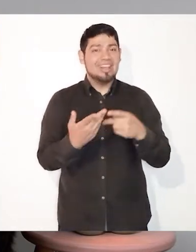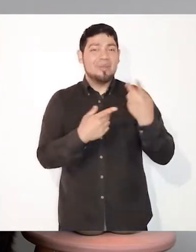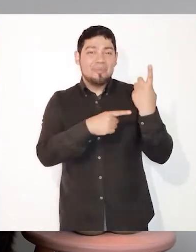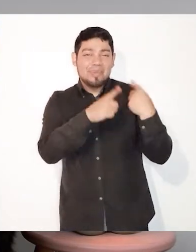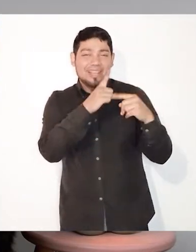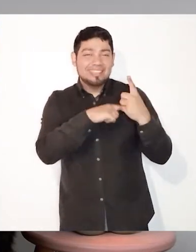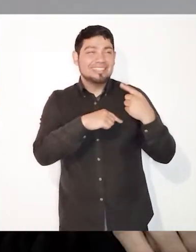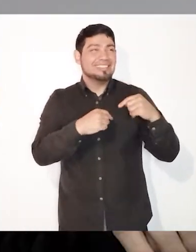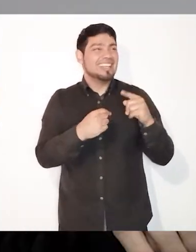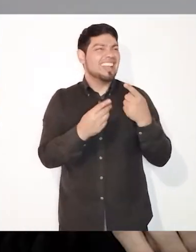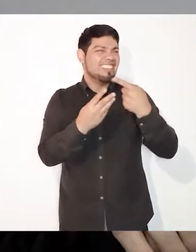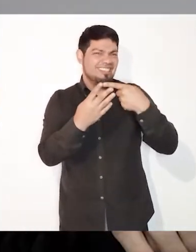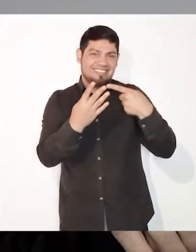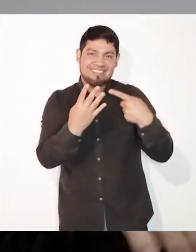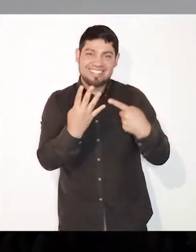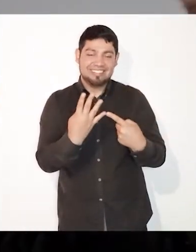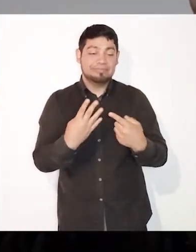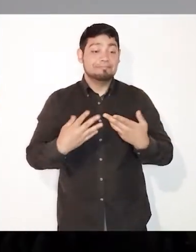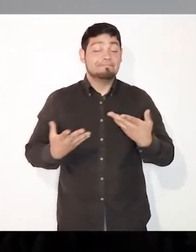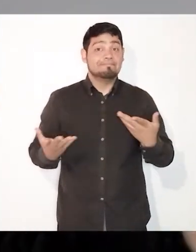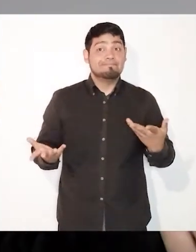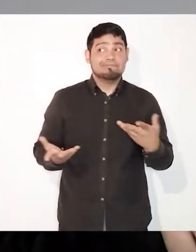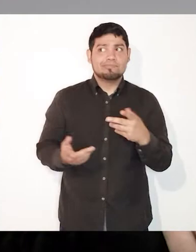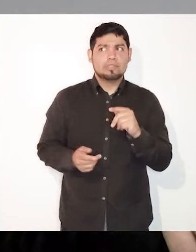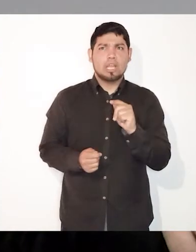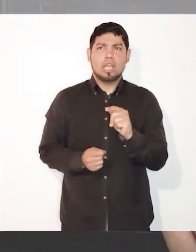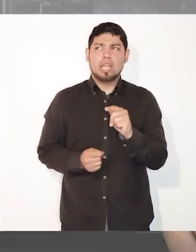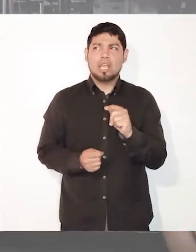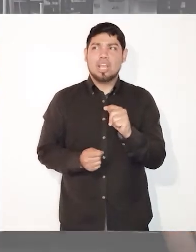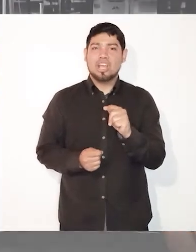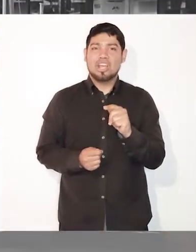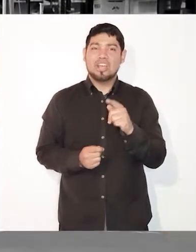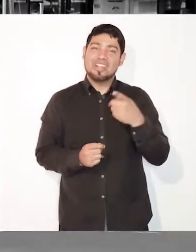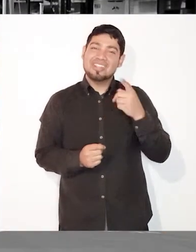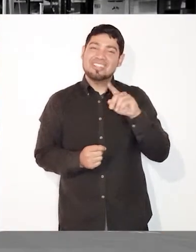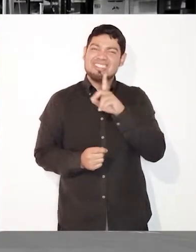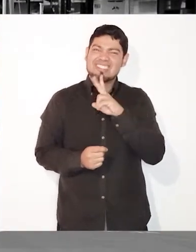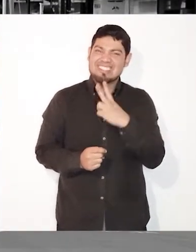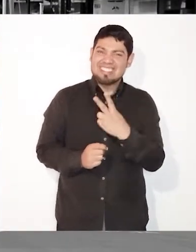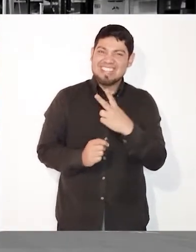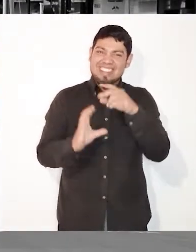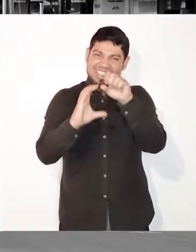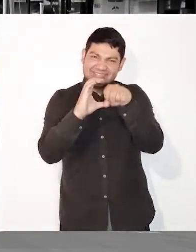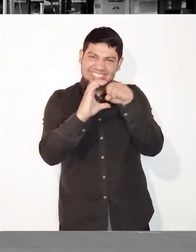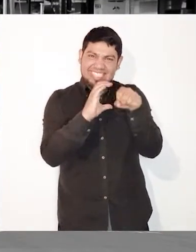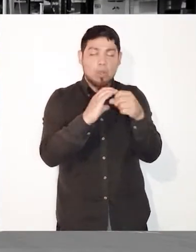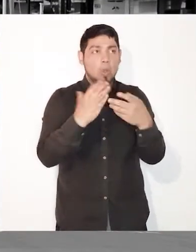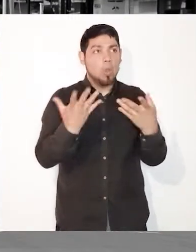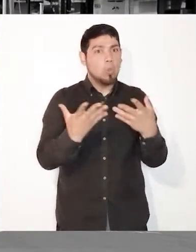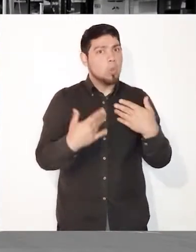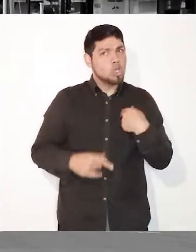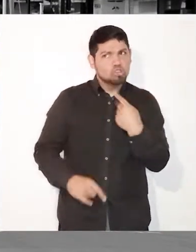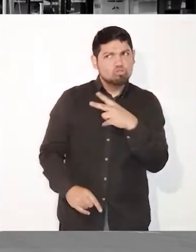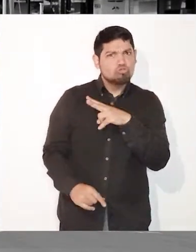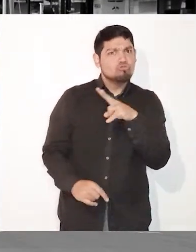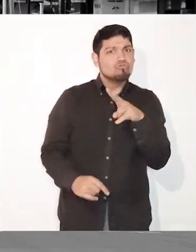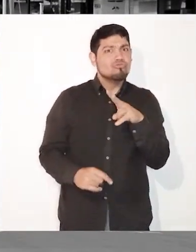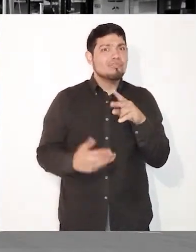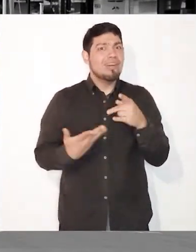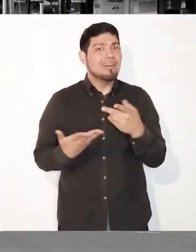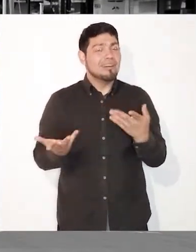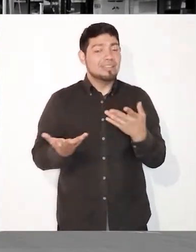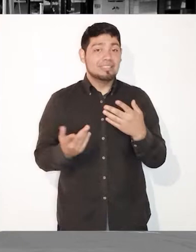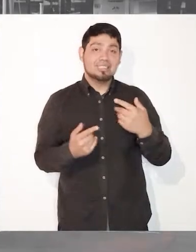novelas de aventuras, ¿no? Novelas de Emilio Salgari, novelas de Julio Verne, novelas de como La Isla del Tesoro de Robert Louis